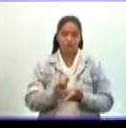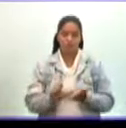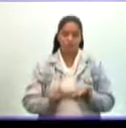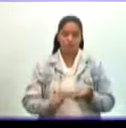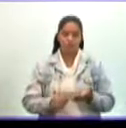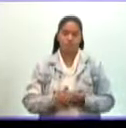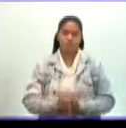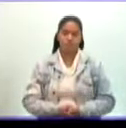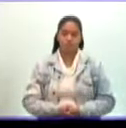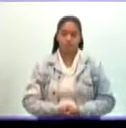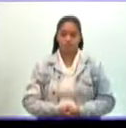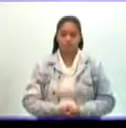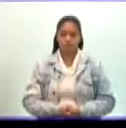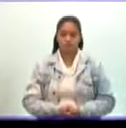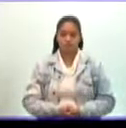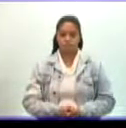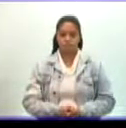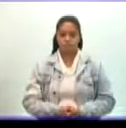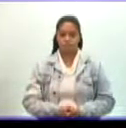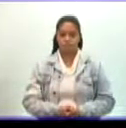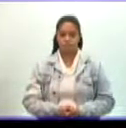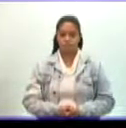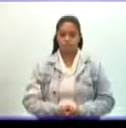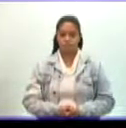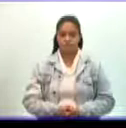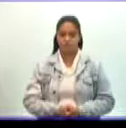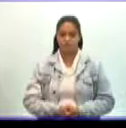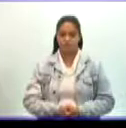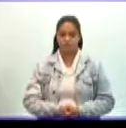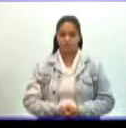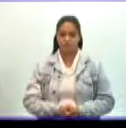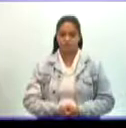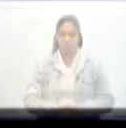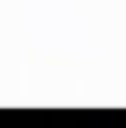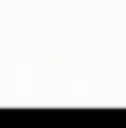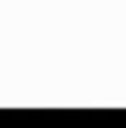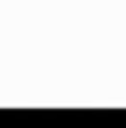esta información para que la puedas copiar.